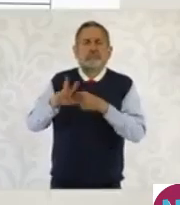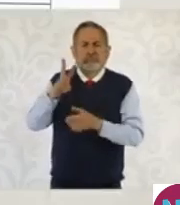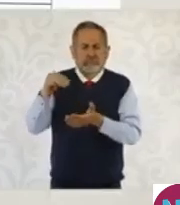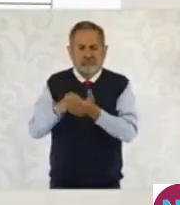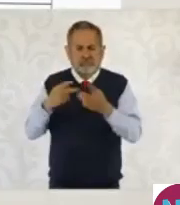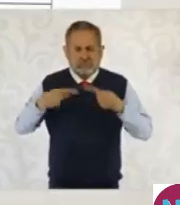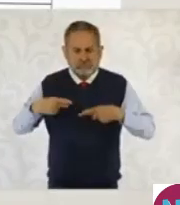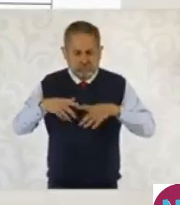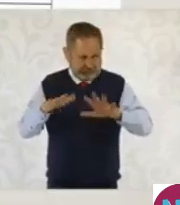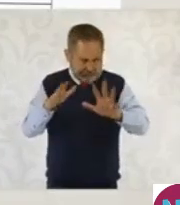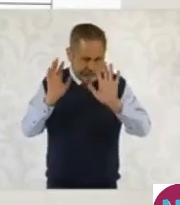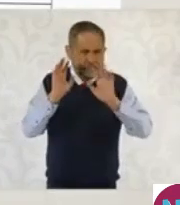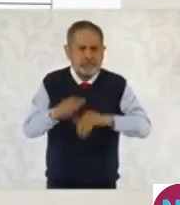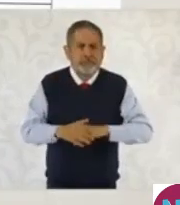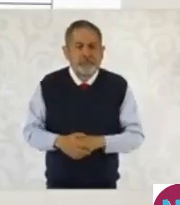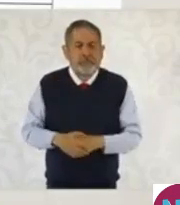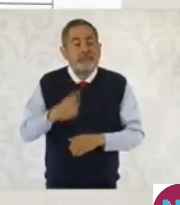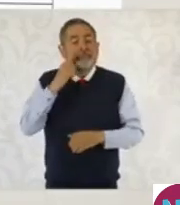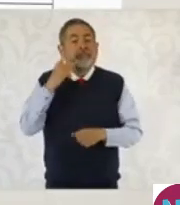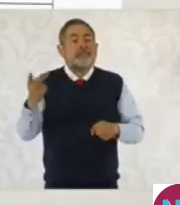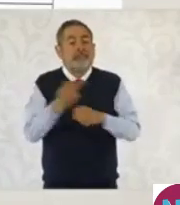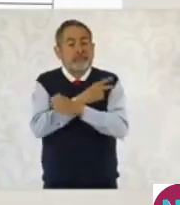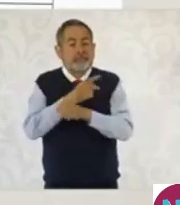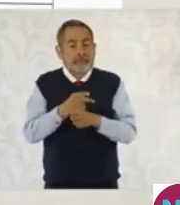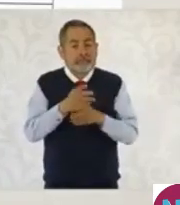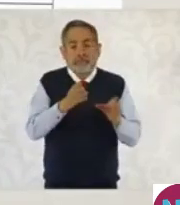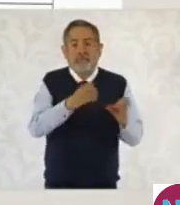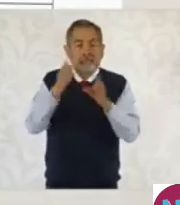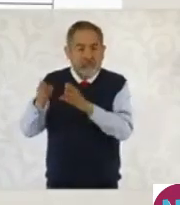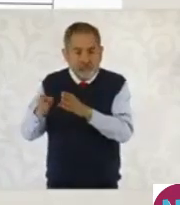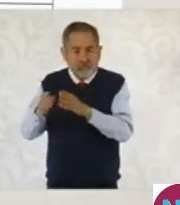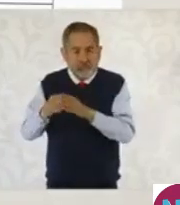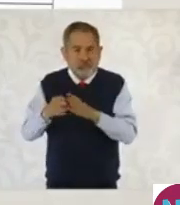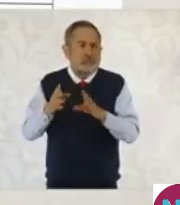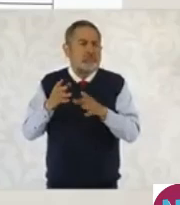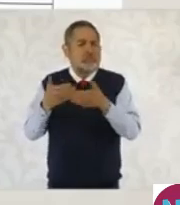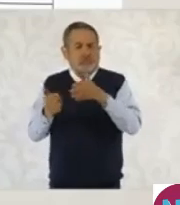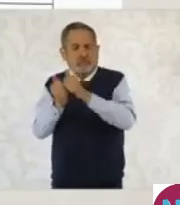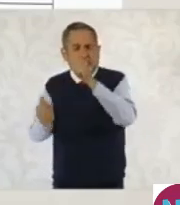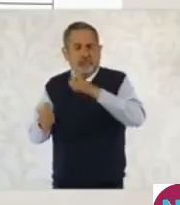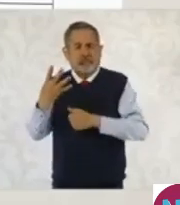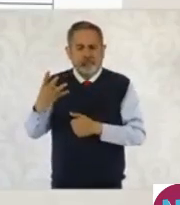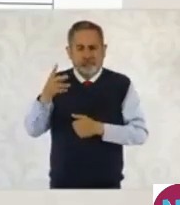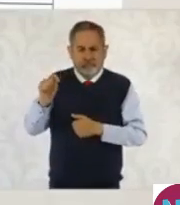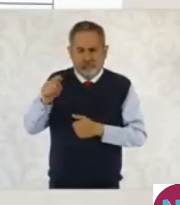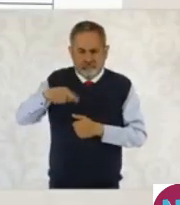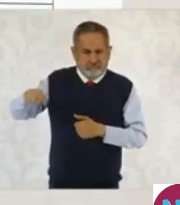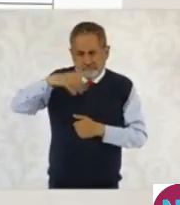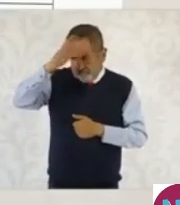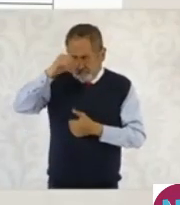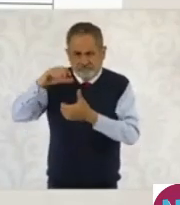Bueno, pues salieron de manera diferente, pero finalmente pues es parte de la coalición, ¿están de acuerdo?